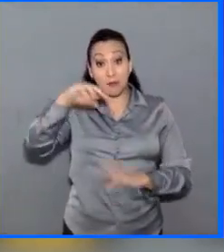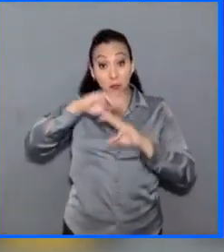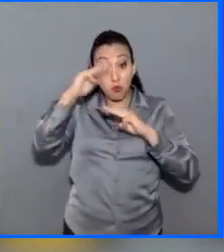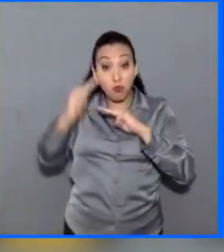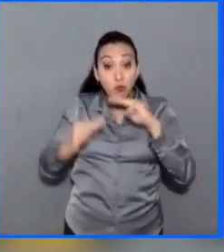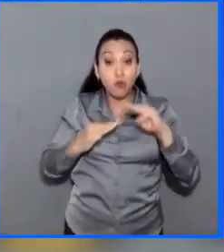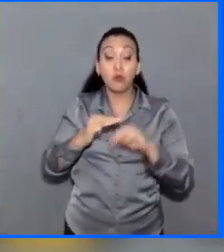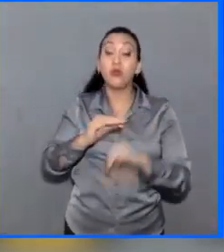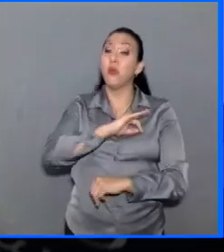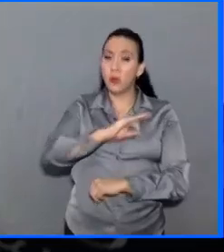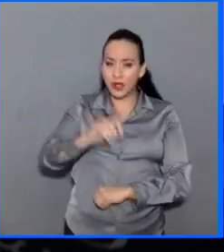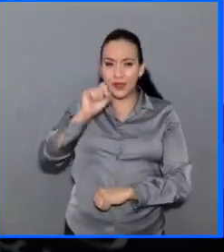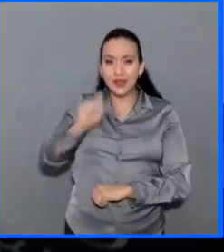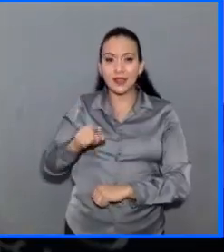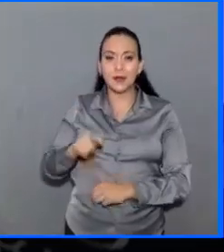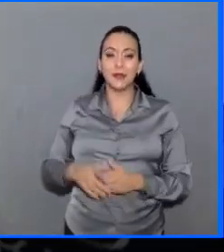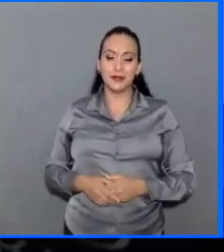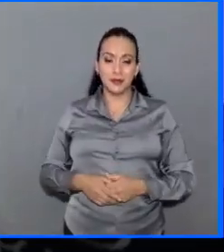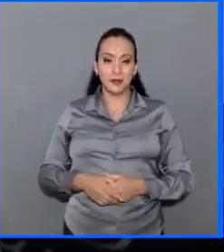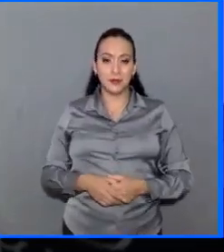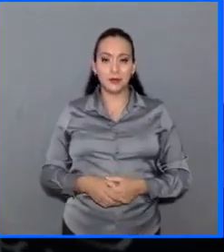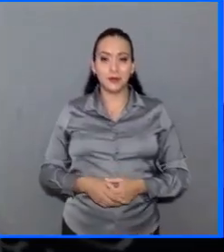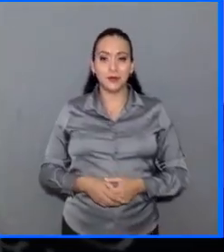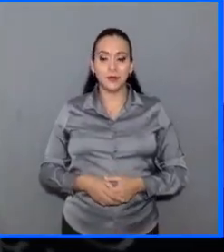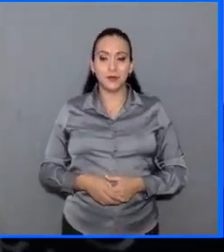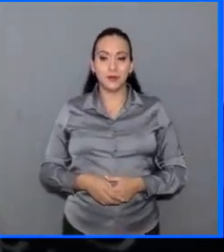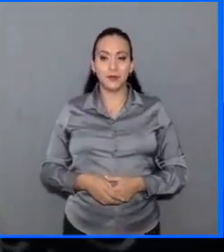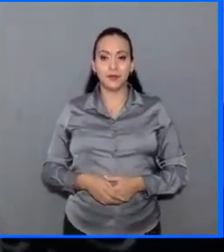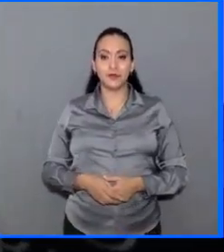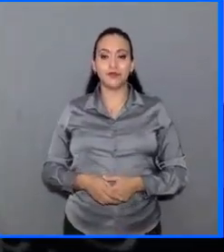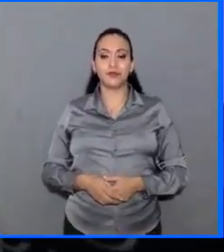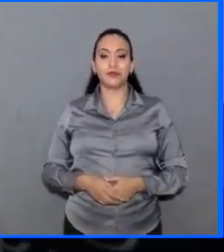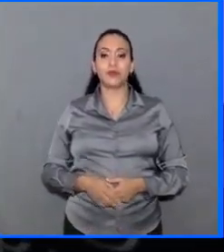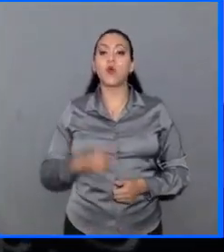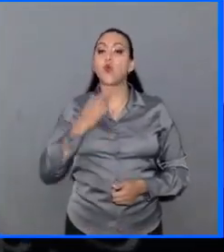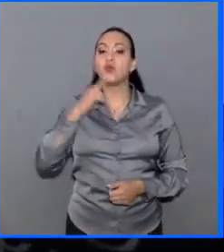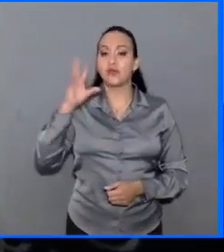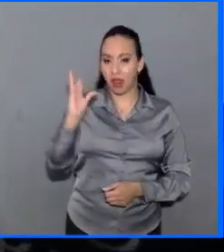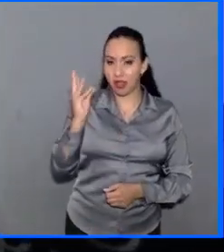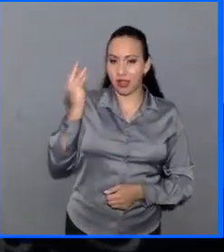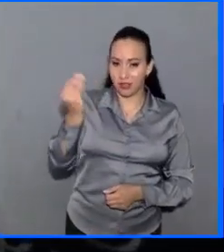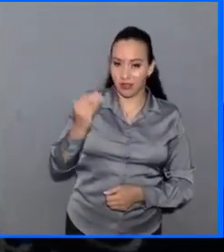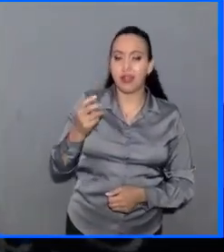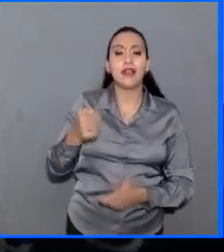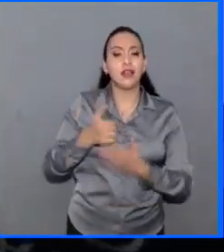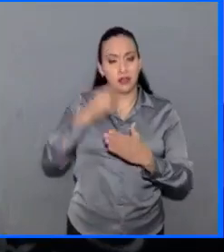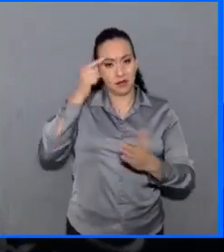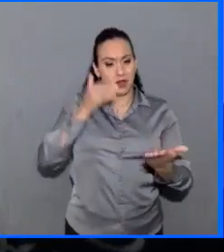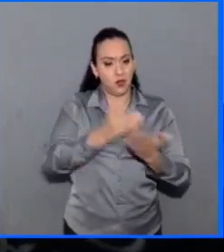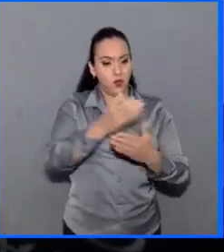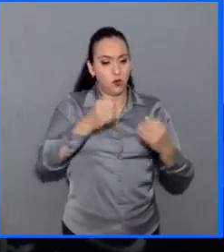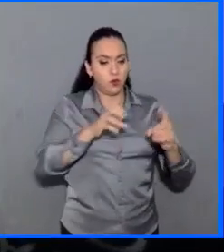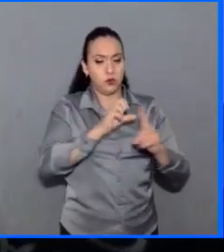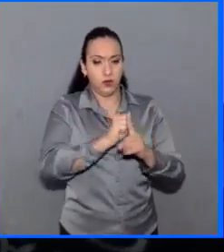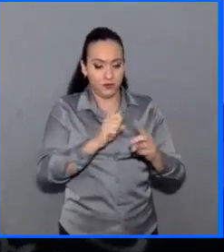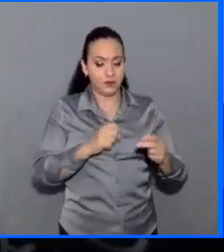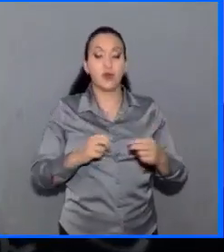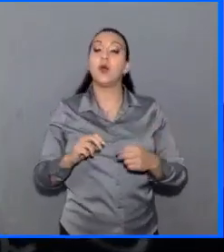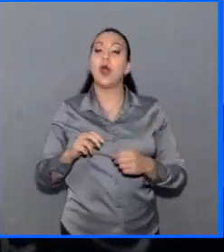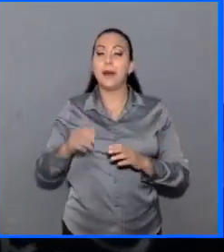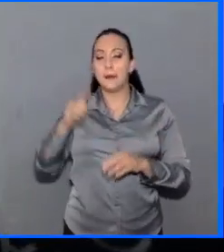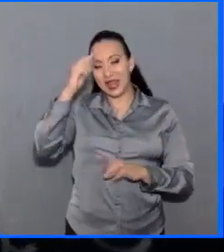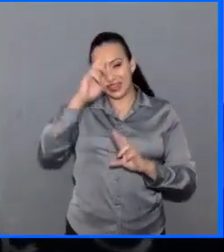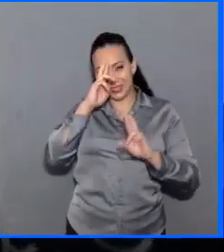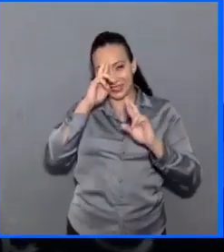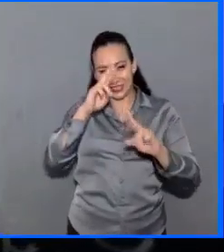en Iberoamérica. El uso de tecnología en la impartición de justicia, perspectiva de género y transparencia en el